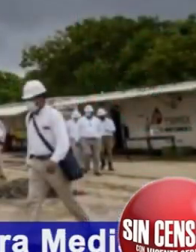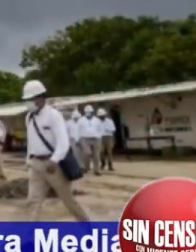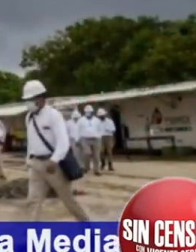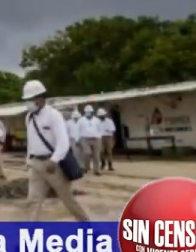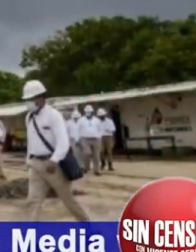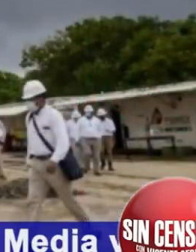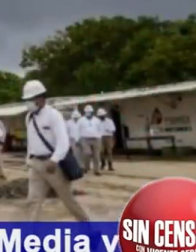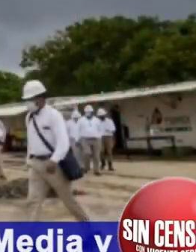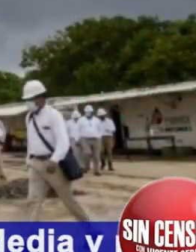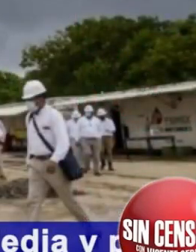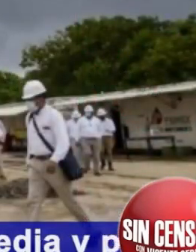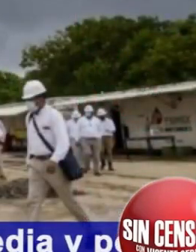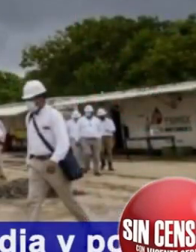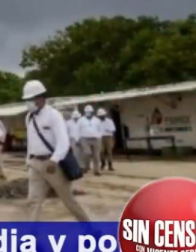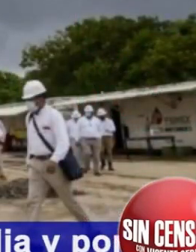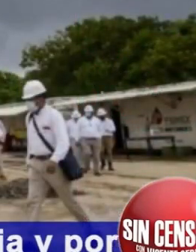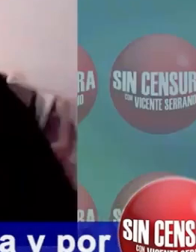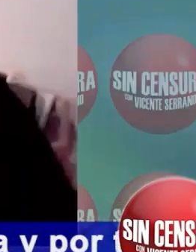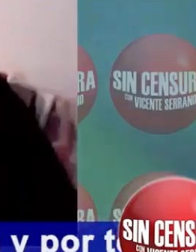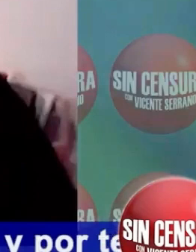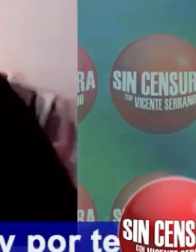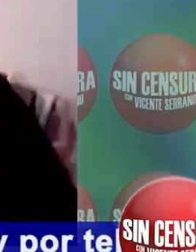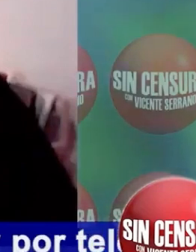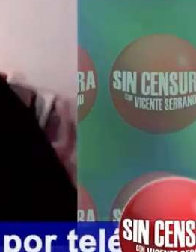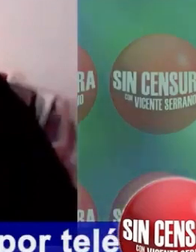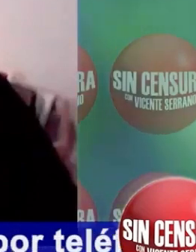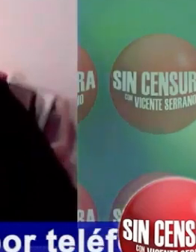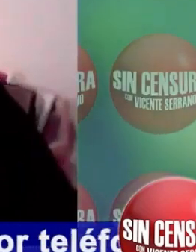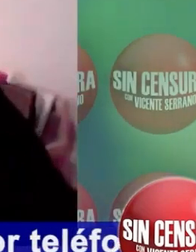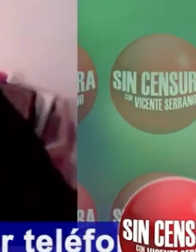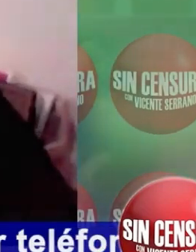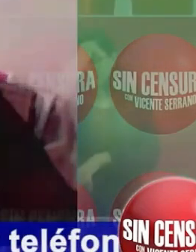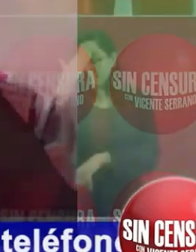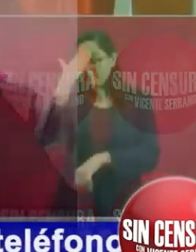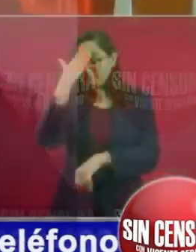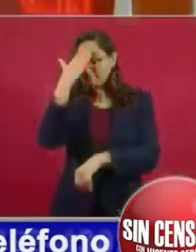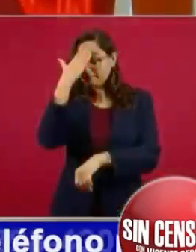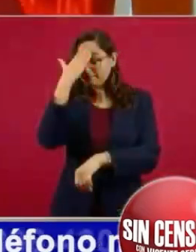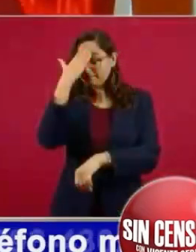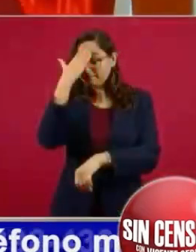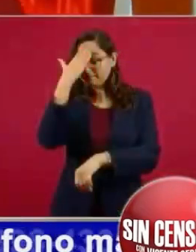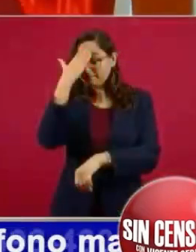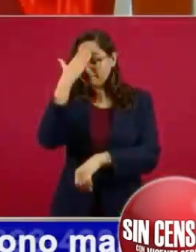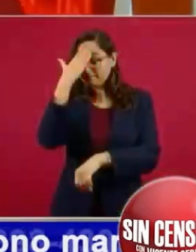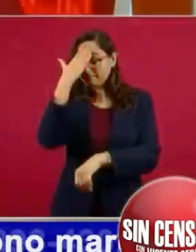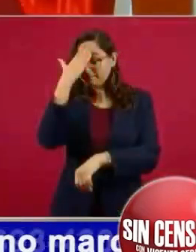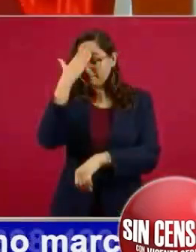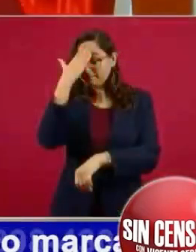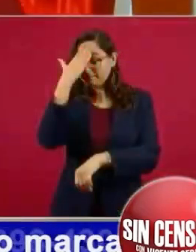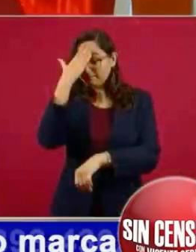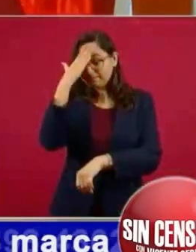que escuchamos un extracto muy pequeño de la mañanera y lo analizamos con mucho gusto con usted? Claro que sí, claro que sí. Vamos, adelante, doña